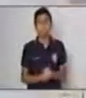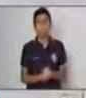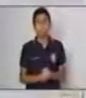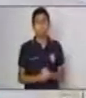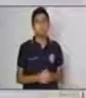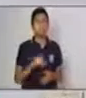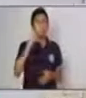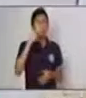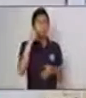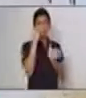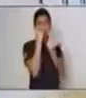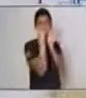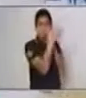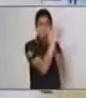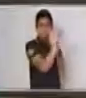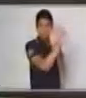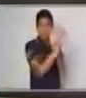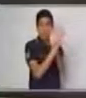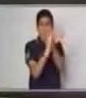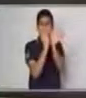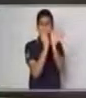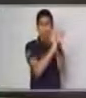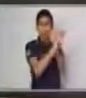Voy a borrar la pizarra.